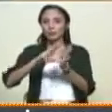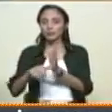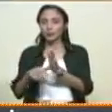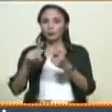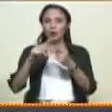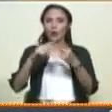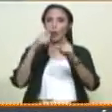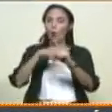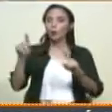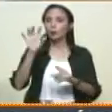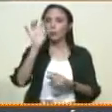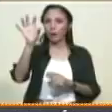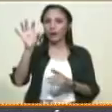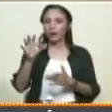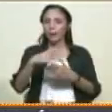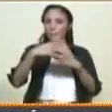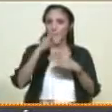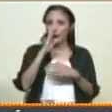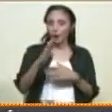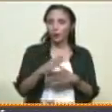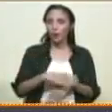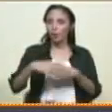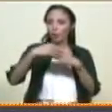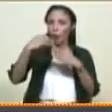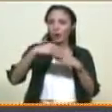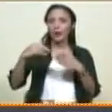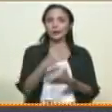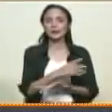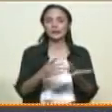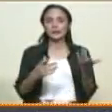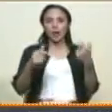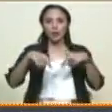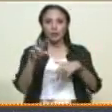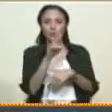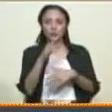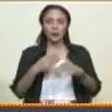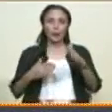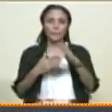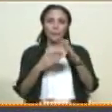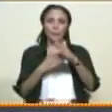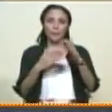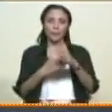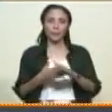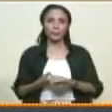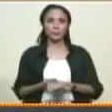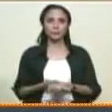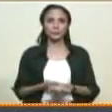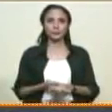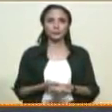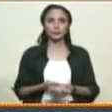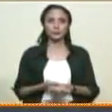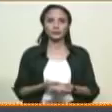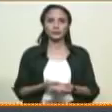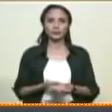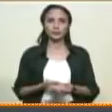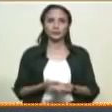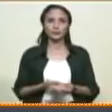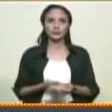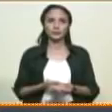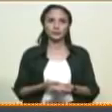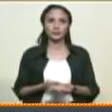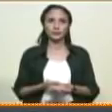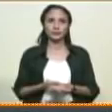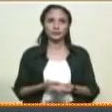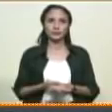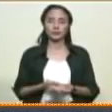Venezuela y después con esos mismos dólares intentan desestabilizar al país que le dio los dólares.